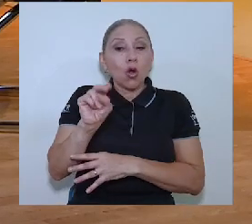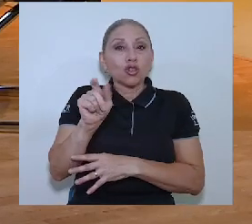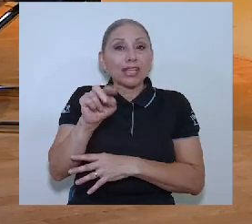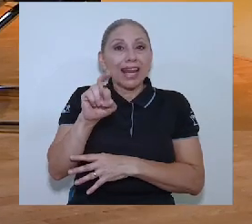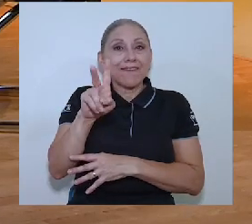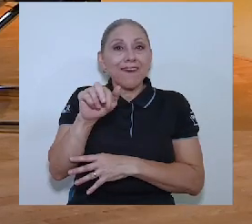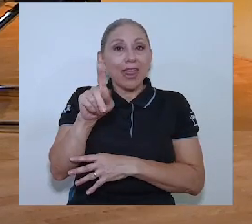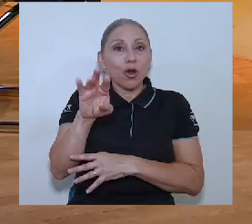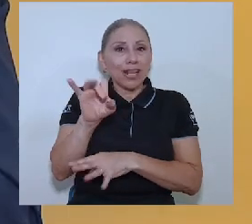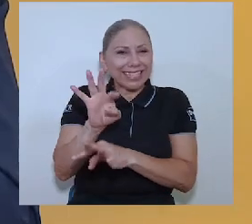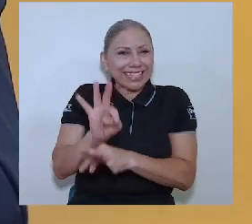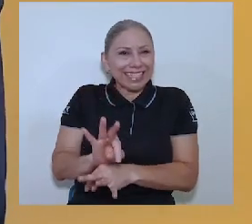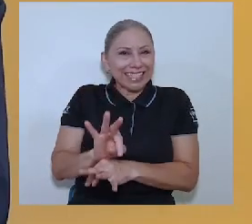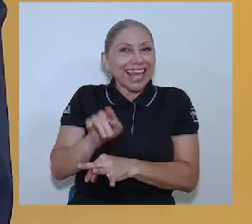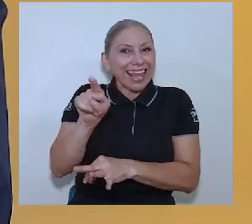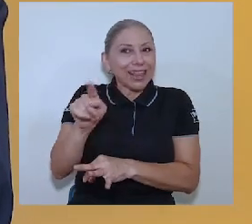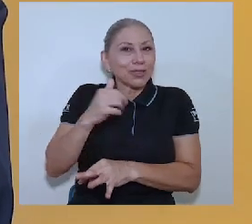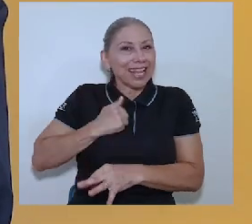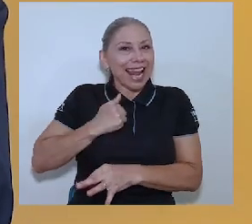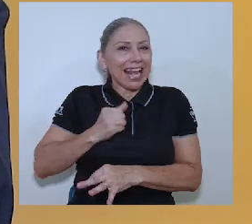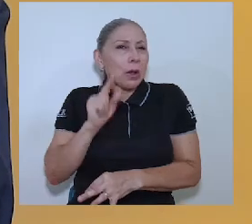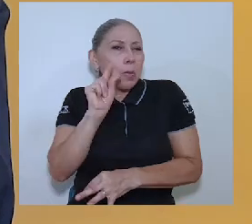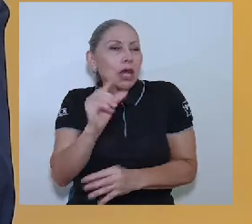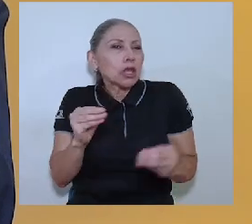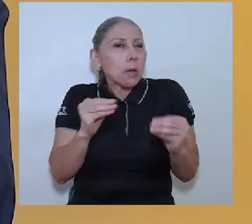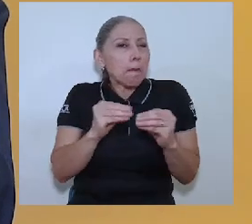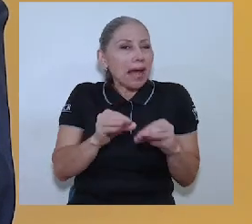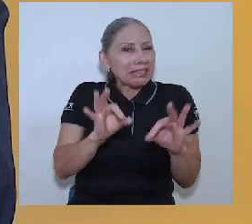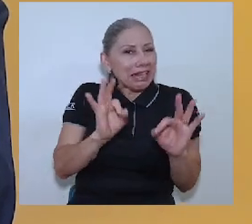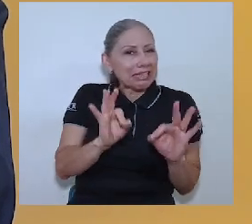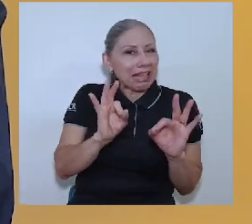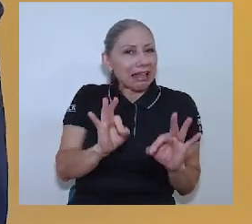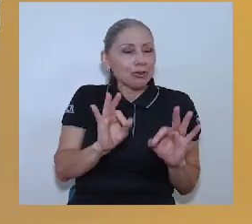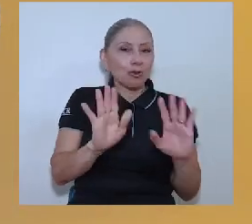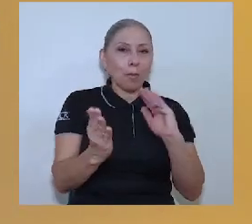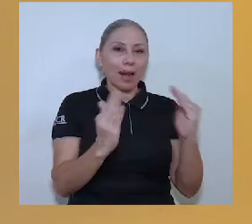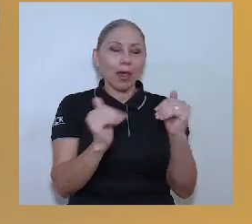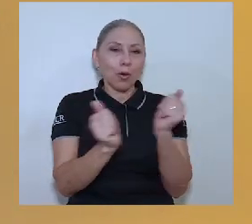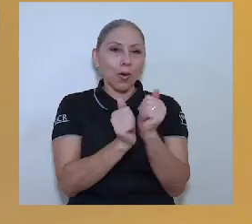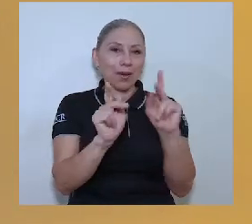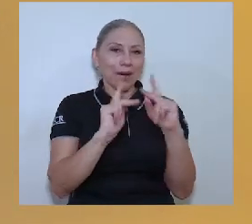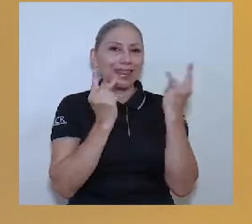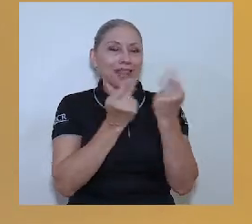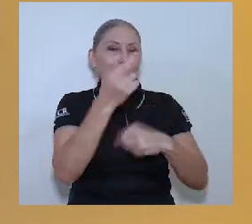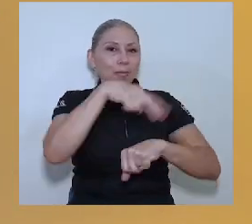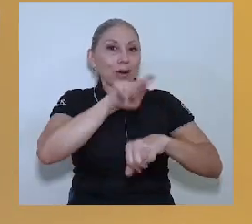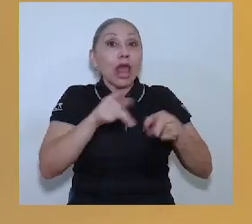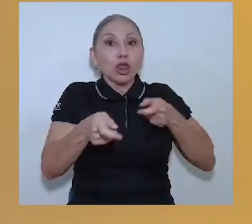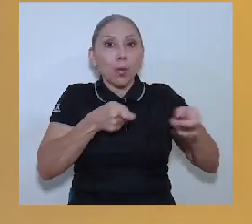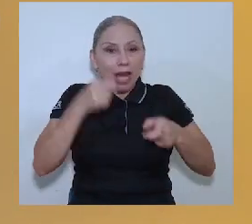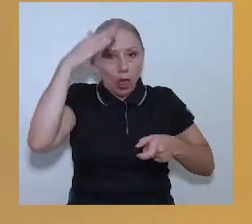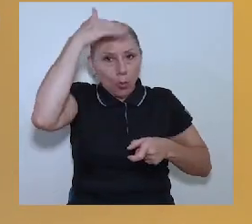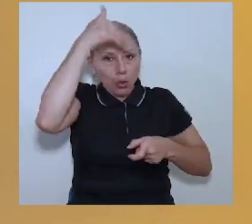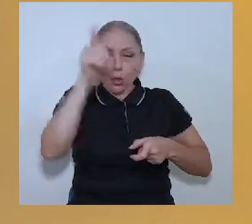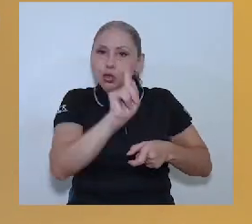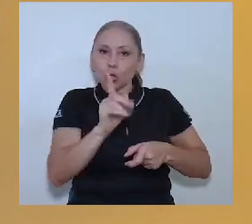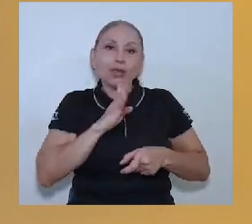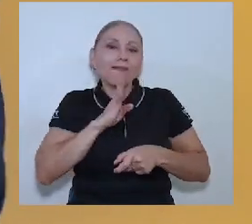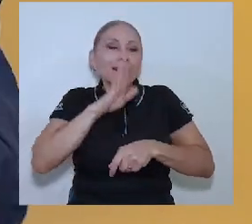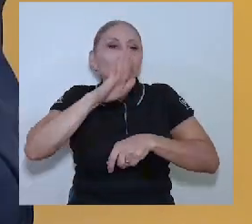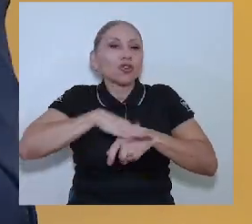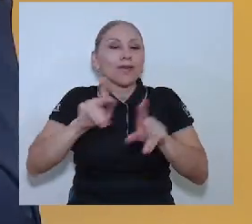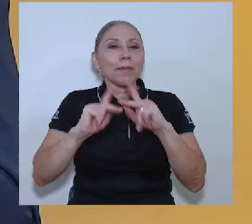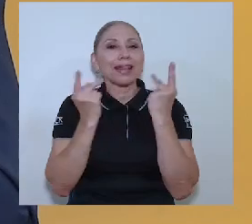de Canadá son un poquito más sensatos que el Partido Republicano dominado por Trump. No estoy hablando del